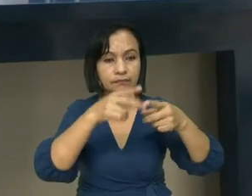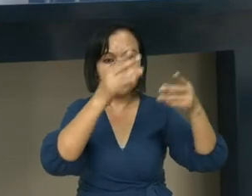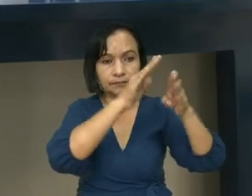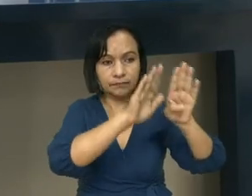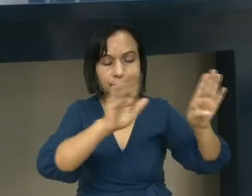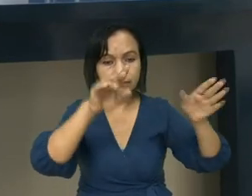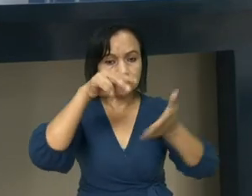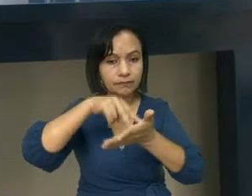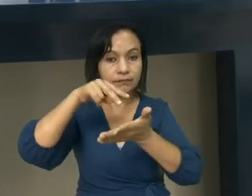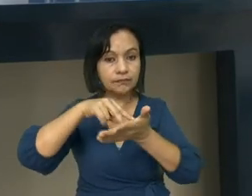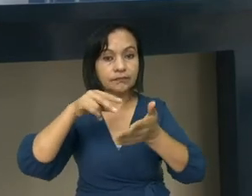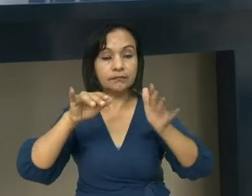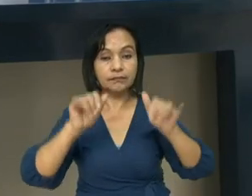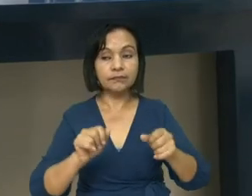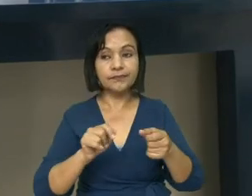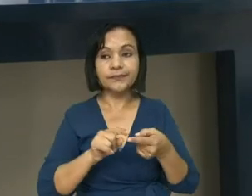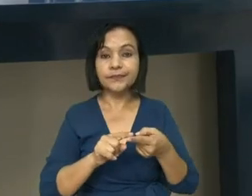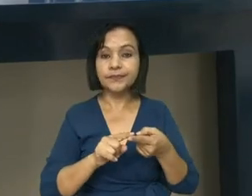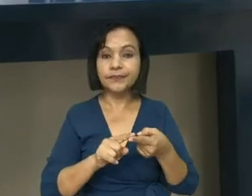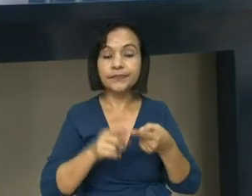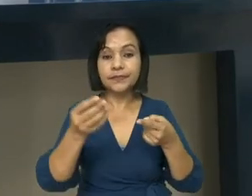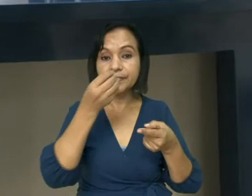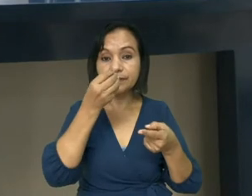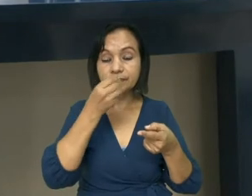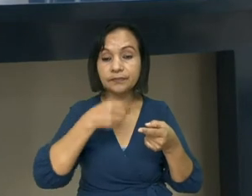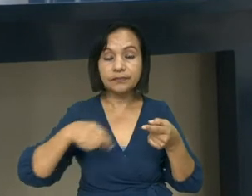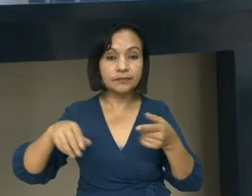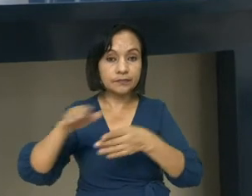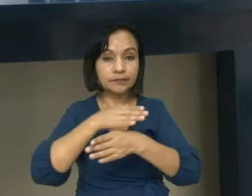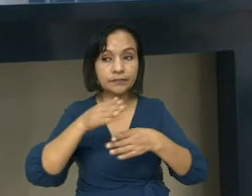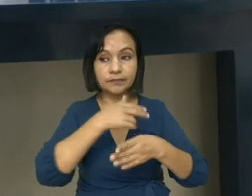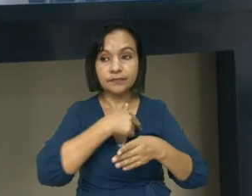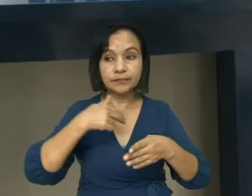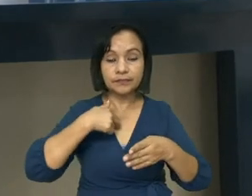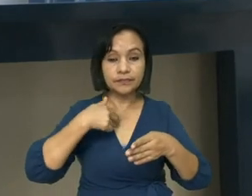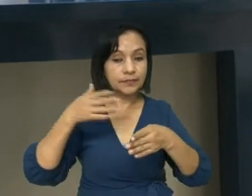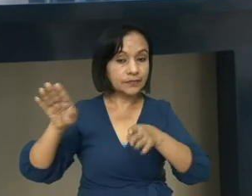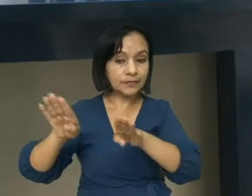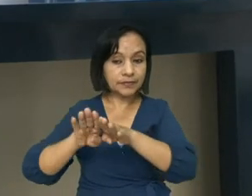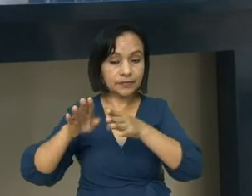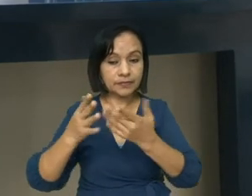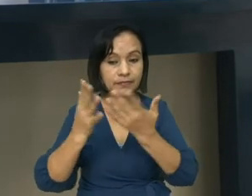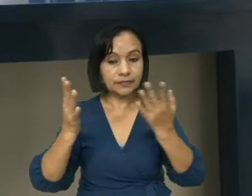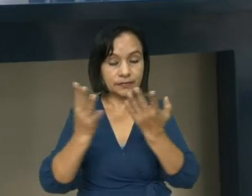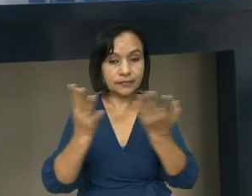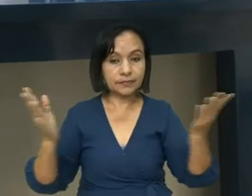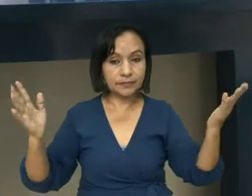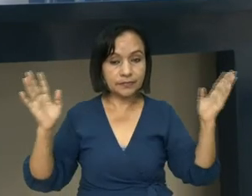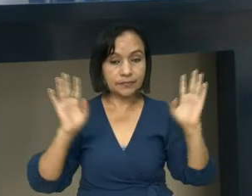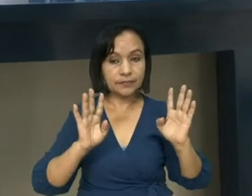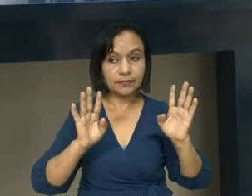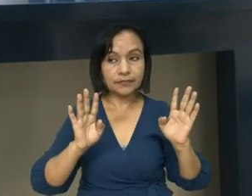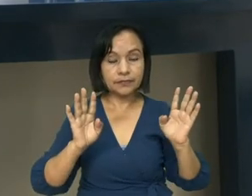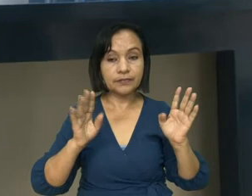los brinca ya lo estaban inflando, y los alimentos y bebidas. Eso va, se cerró el perímetro con vallas para estar en un